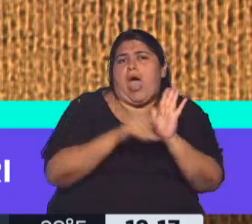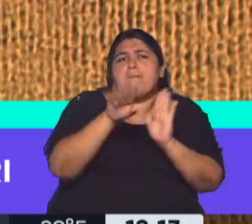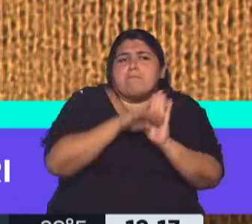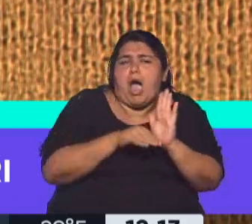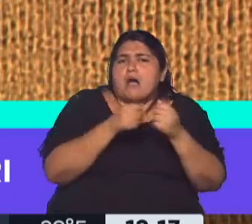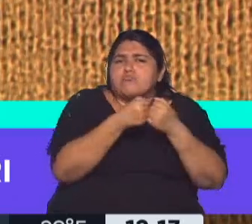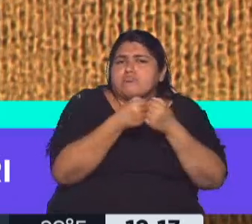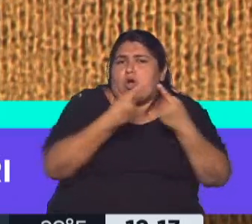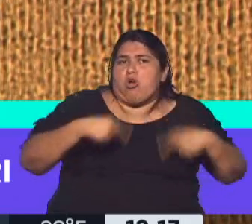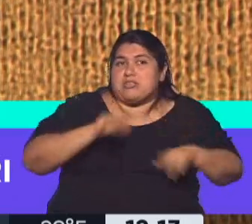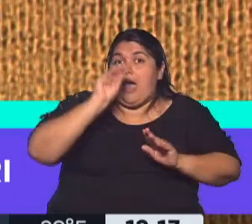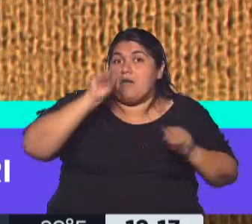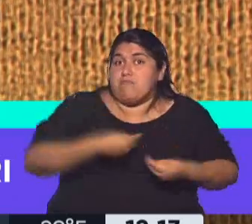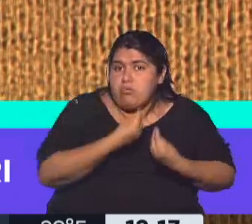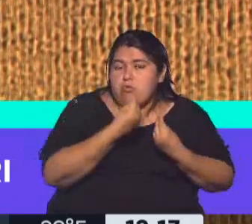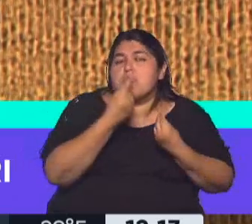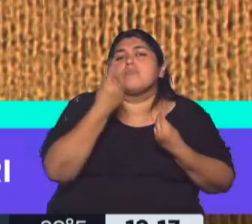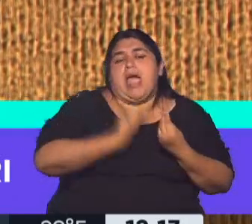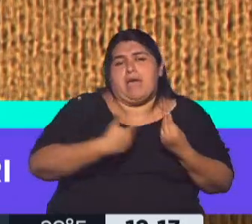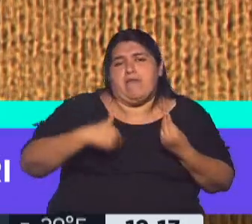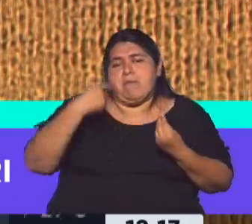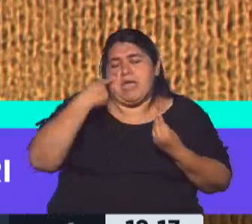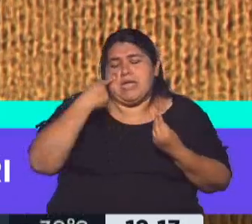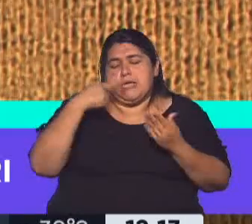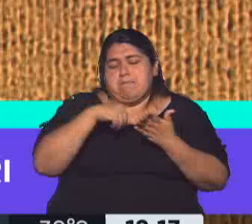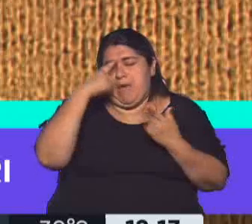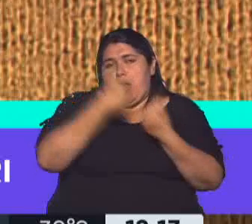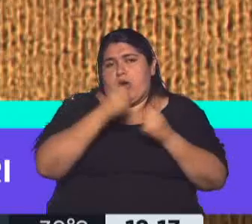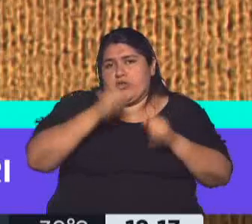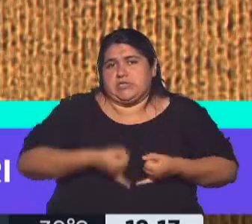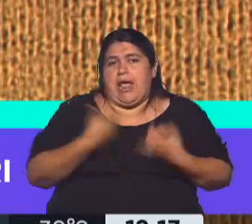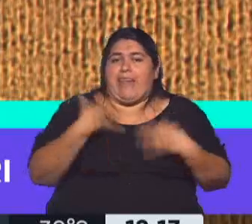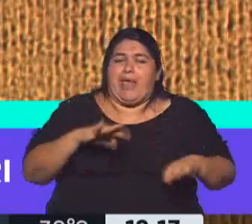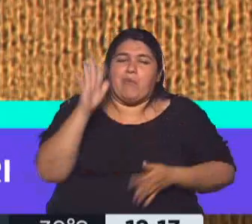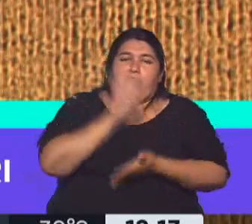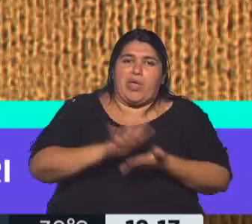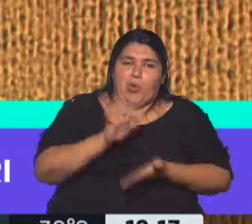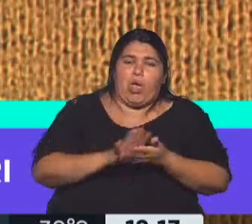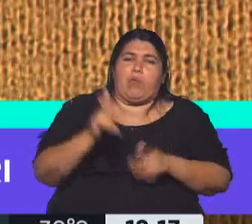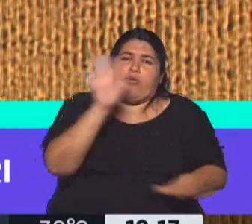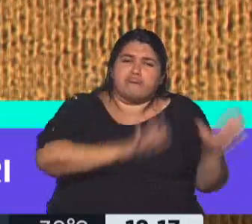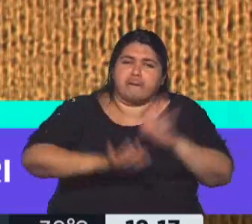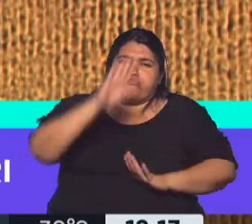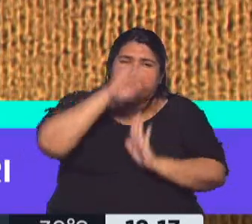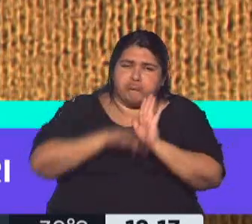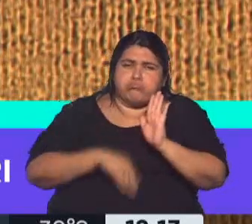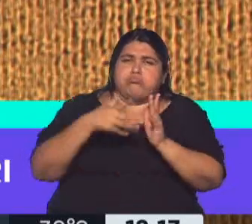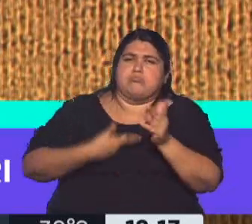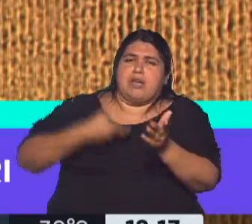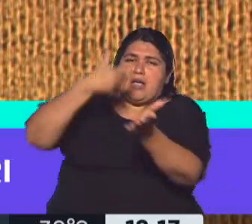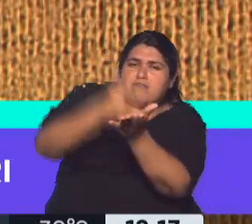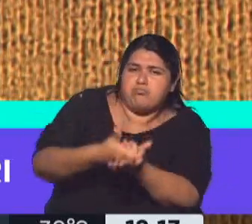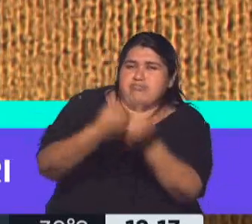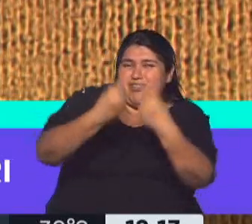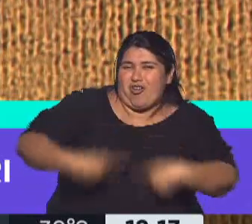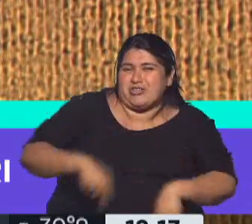con Mauricio Macri, y de hecho el FMI lo reconoce, hay que refinanciar, hay que volver a armar otro programa con Argentina, y